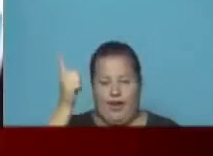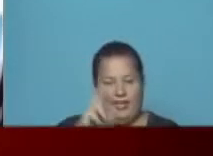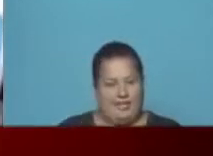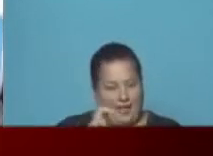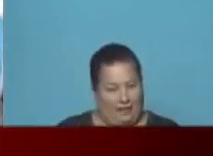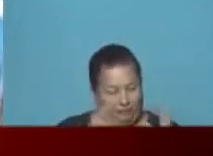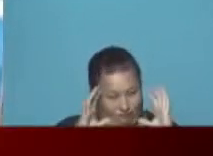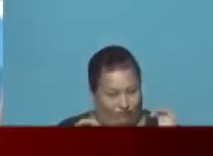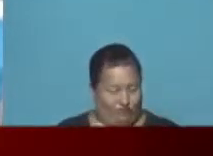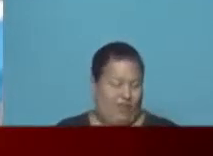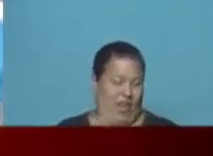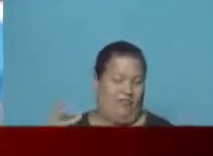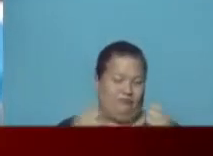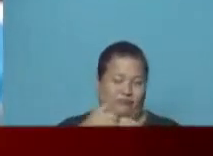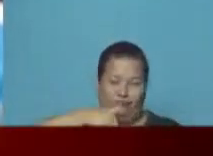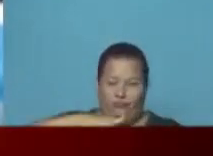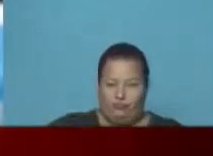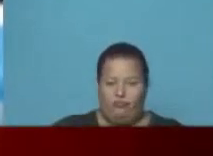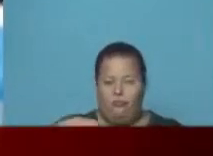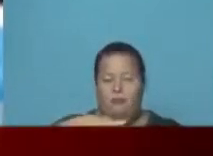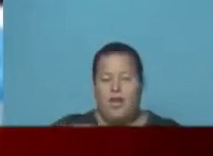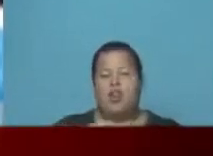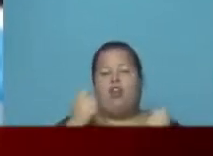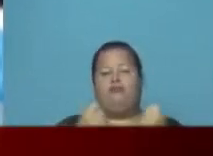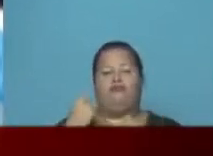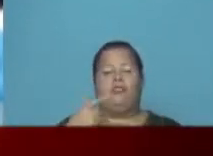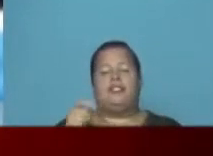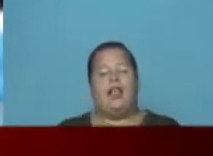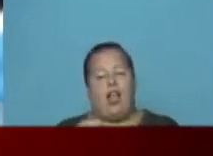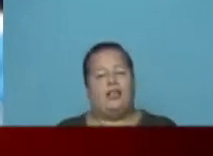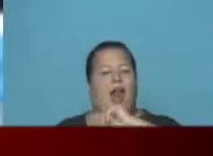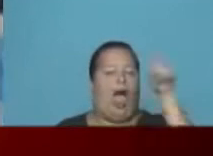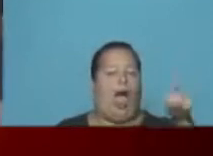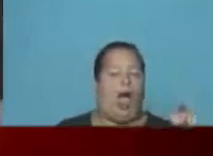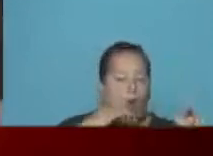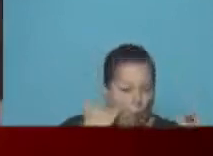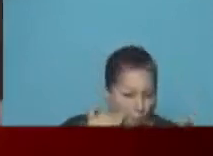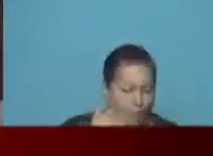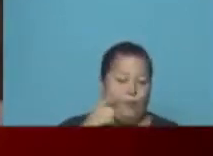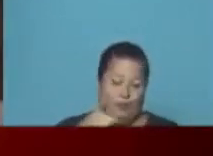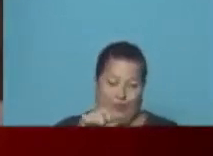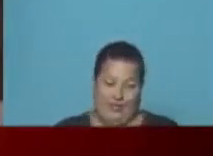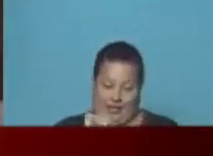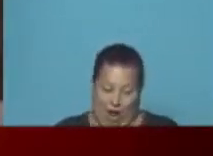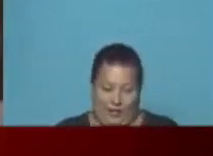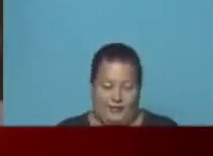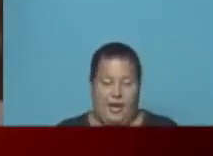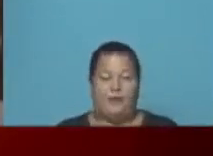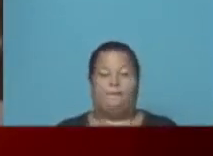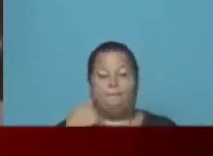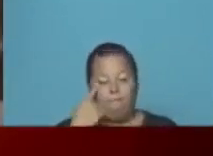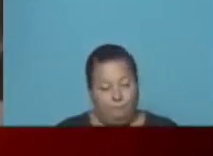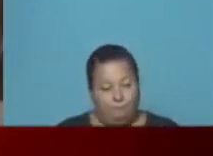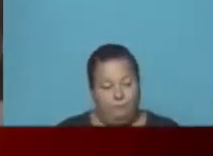óptimas durante 40.000 kilómetros. Y no solamente eso, sino que también los